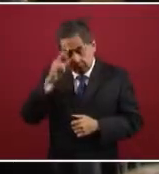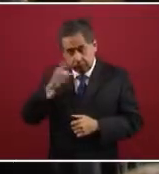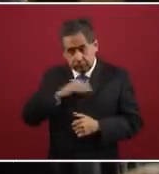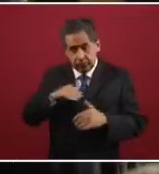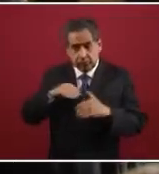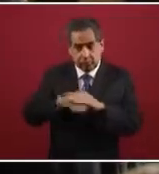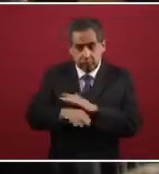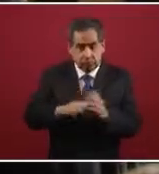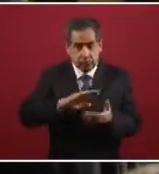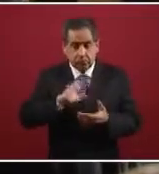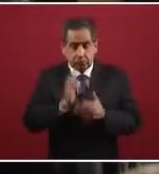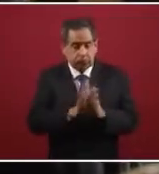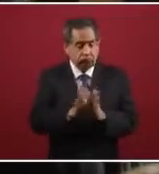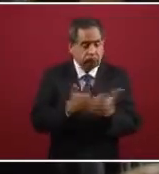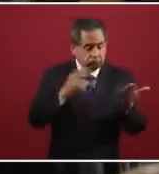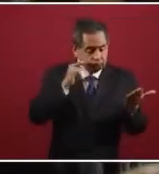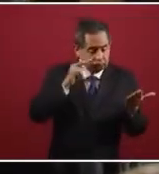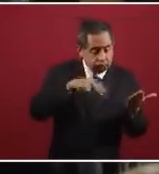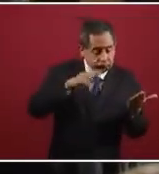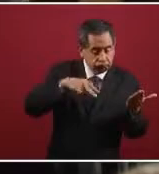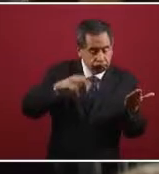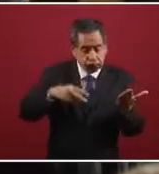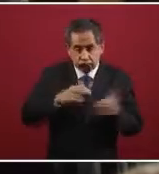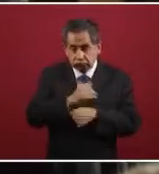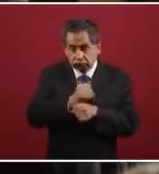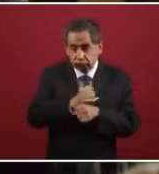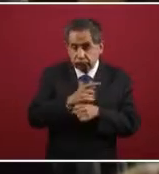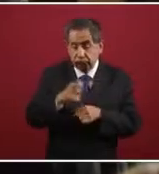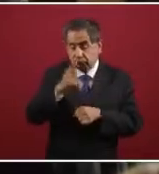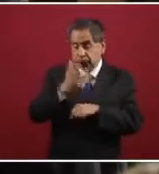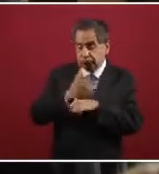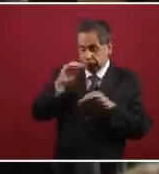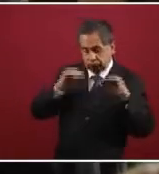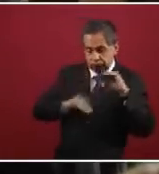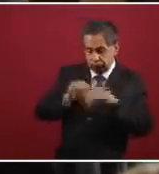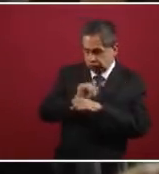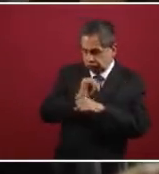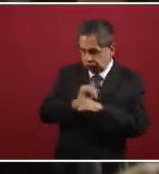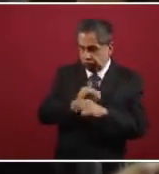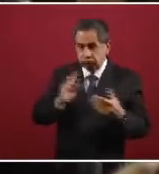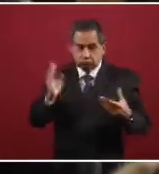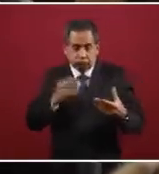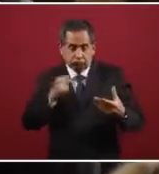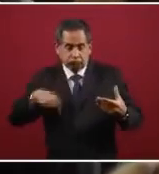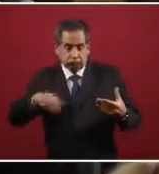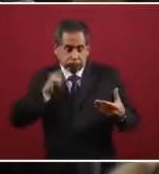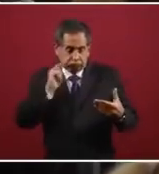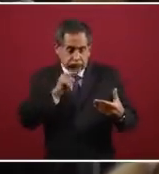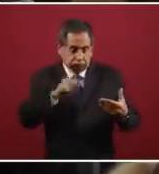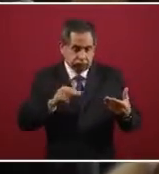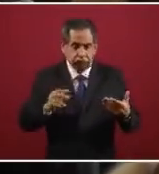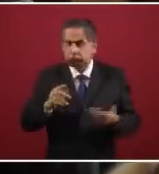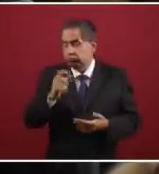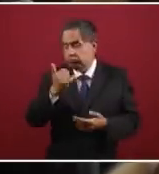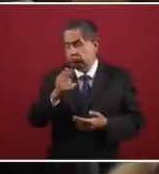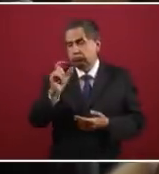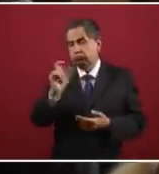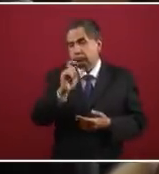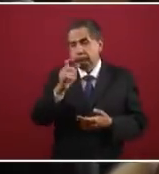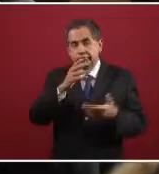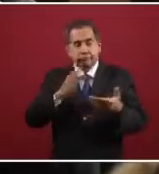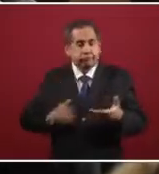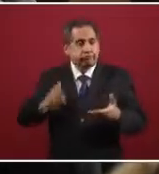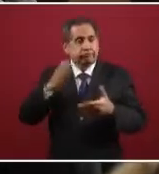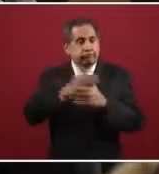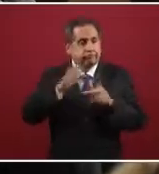la carpeta de investigación que instrumentará Estados Unidos, y también preguntarle para cuándo llevarán a cabo esa visita a